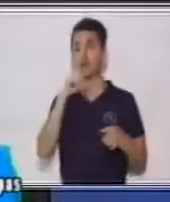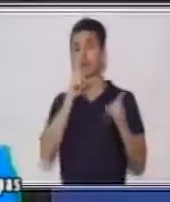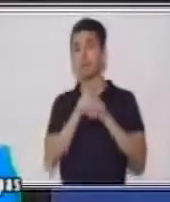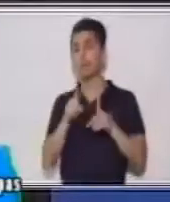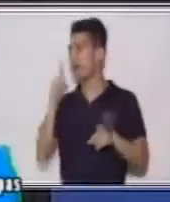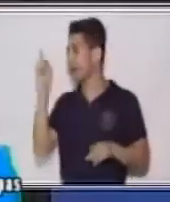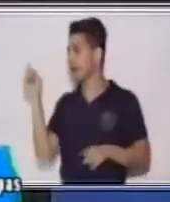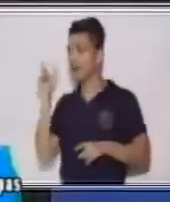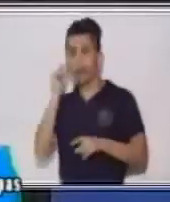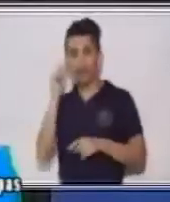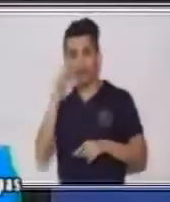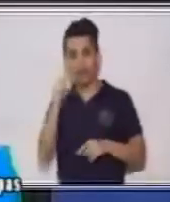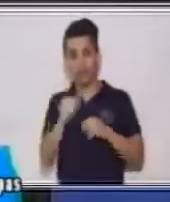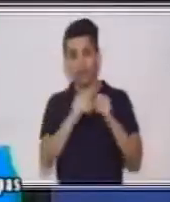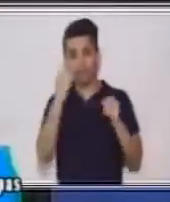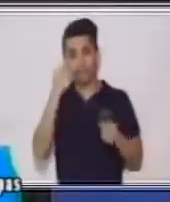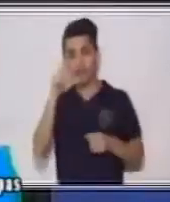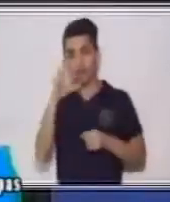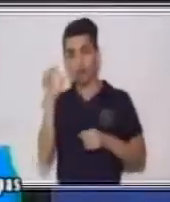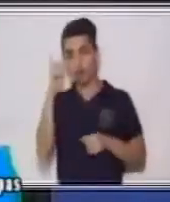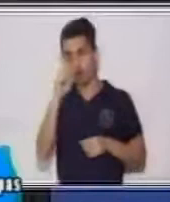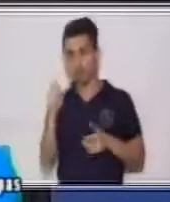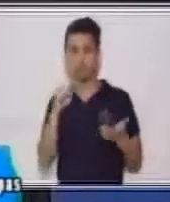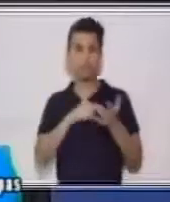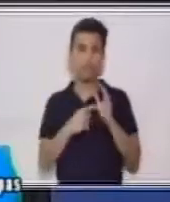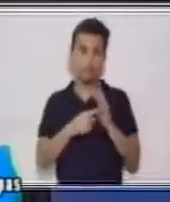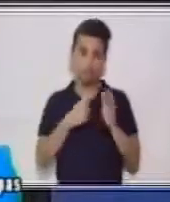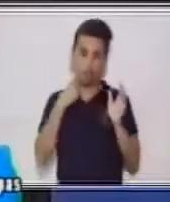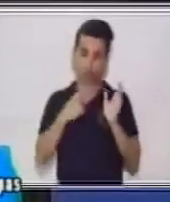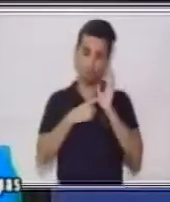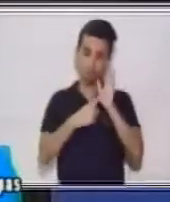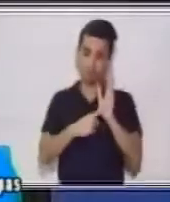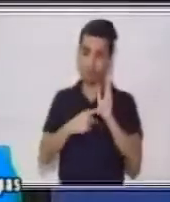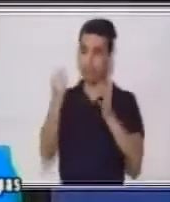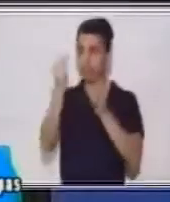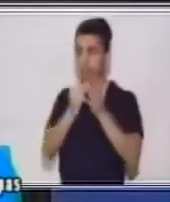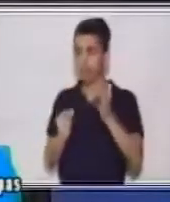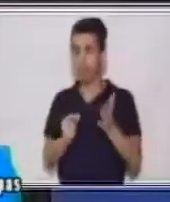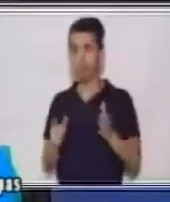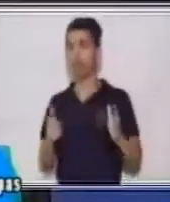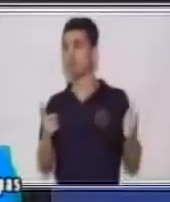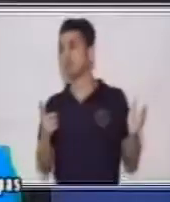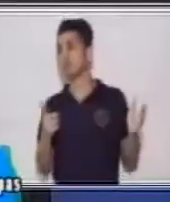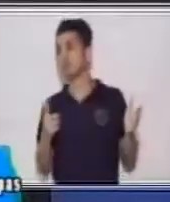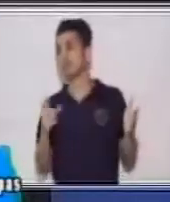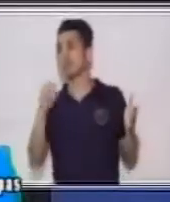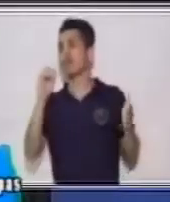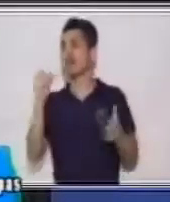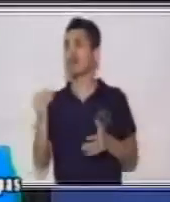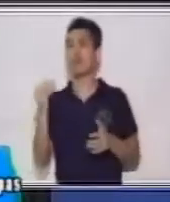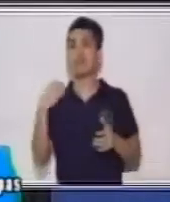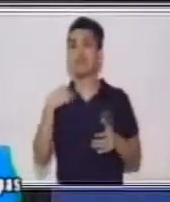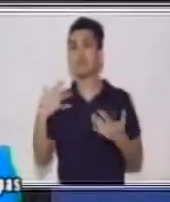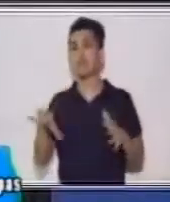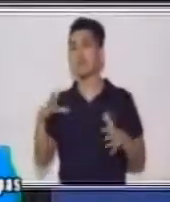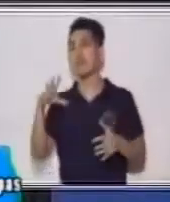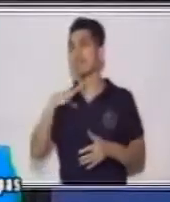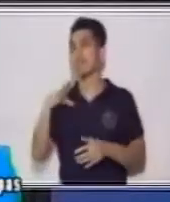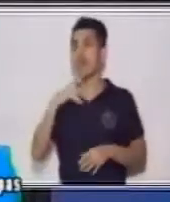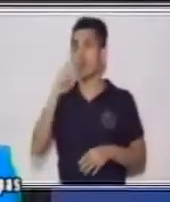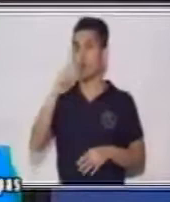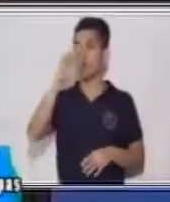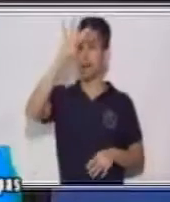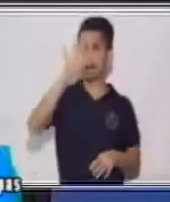Significa que van a expresar por medio de imágenes o dibujos lo que ya tenemos en una